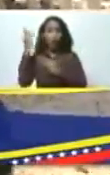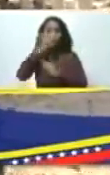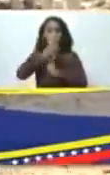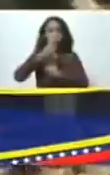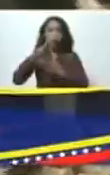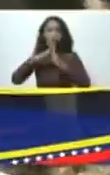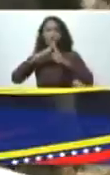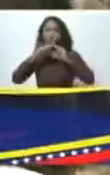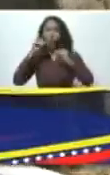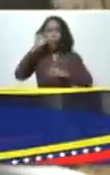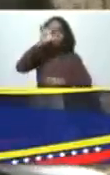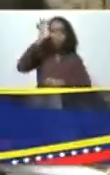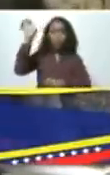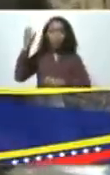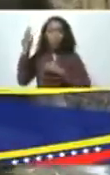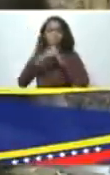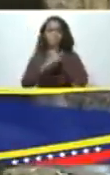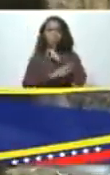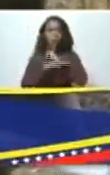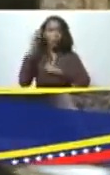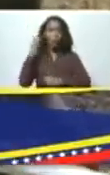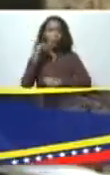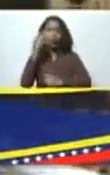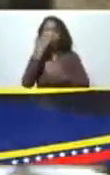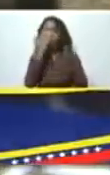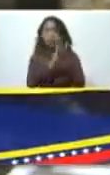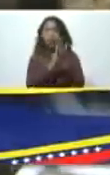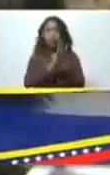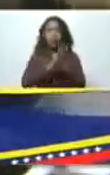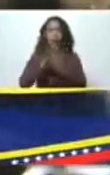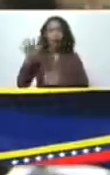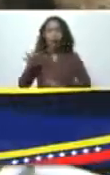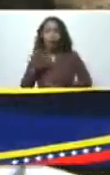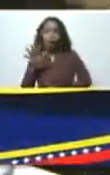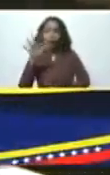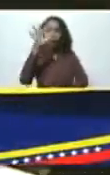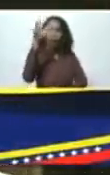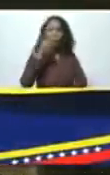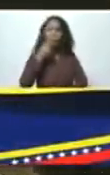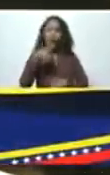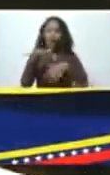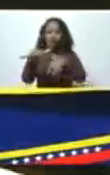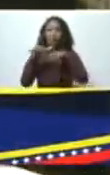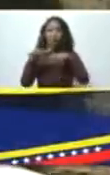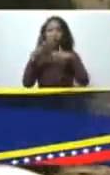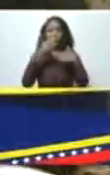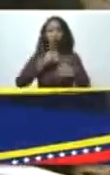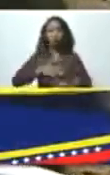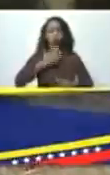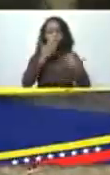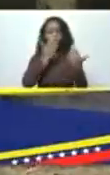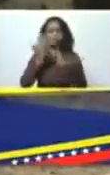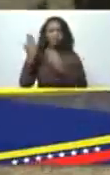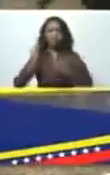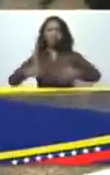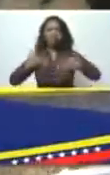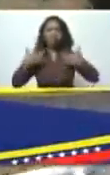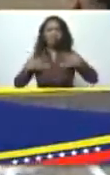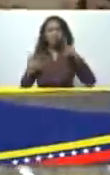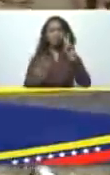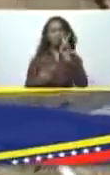país. Correcto. En el Parque Bolívar, aquí frente al Guarayra Repano. Una belleza como se puede disfrutar y